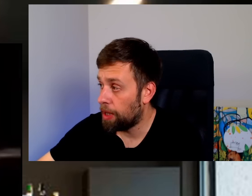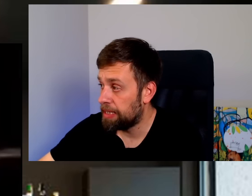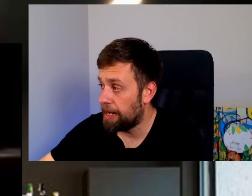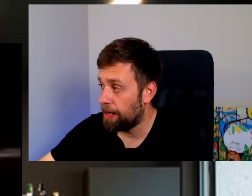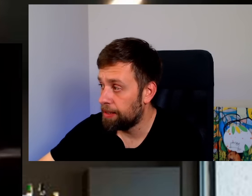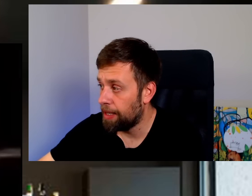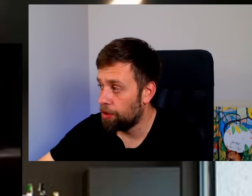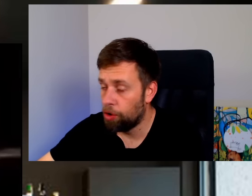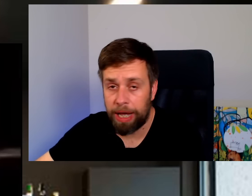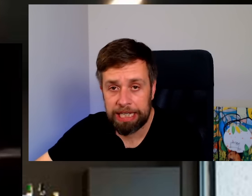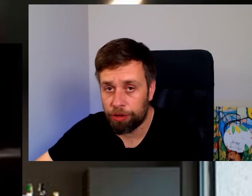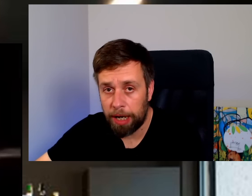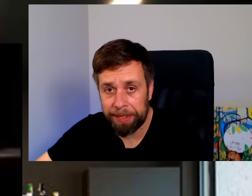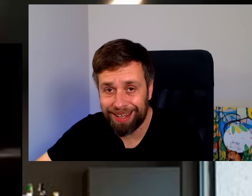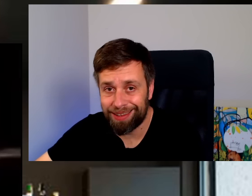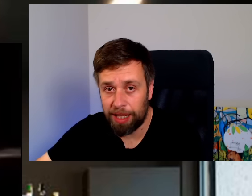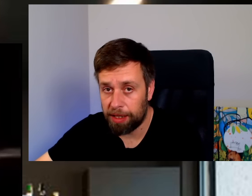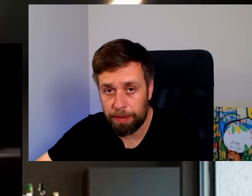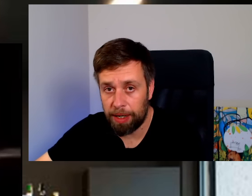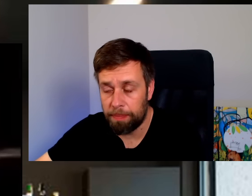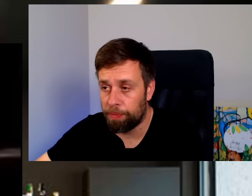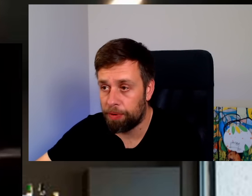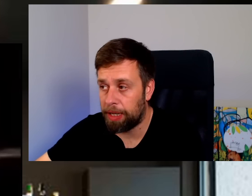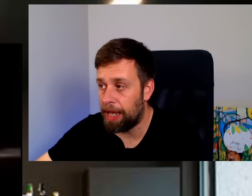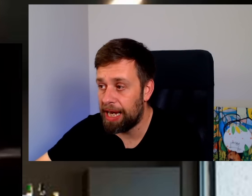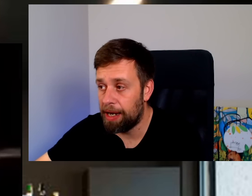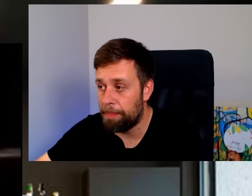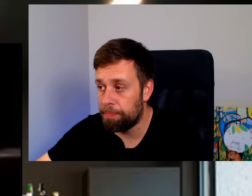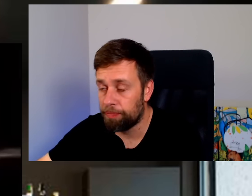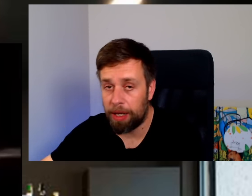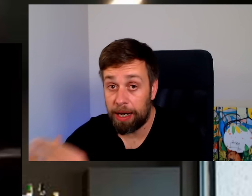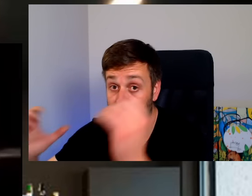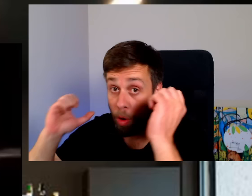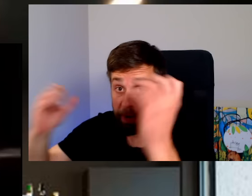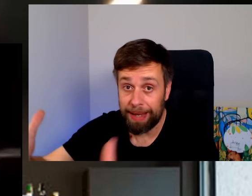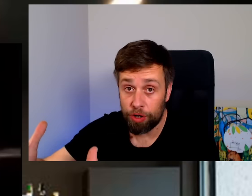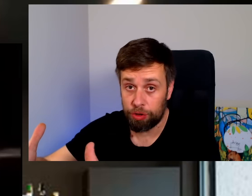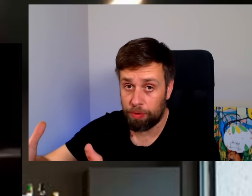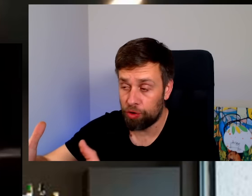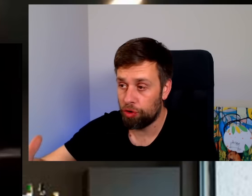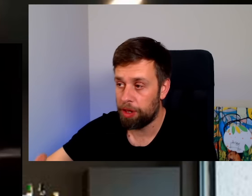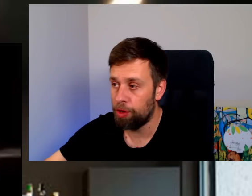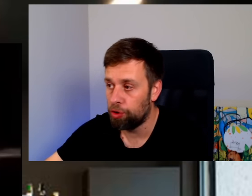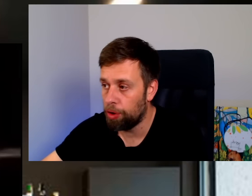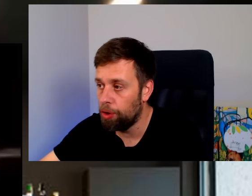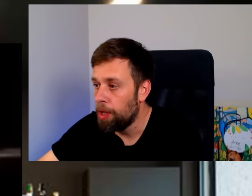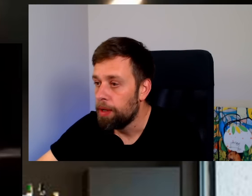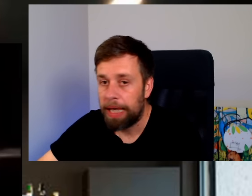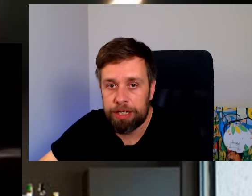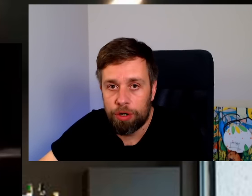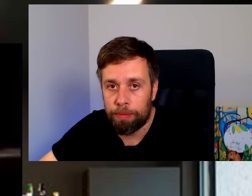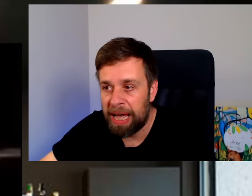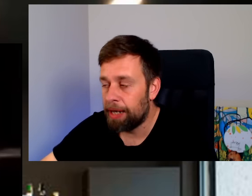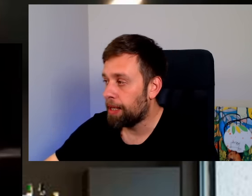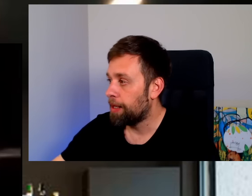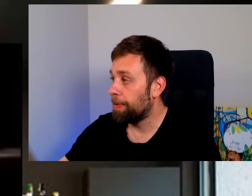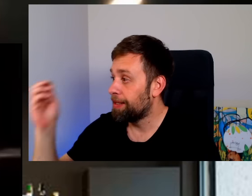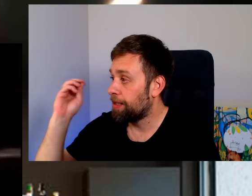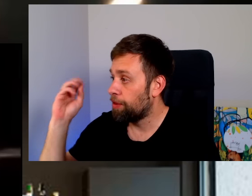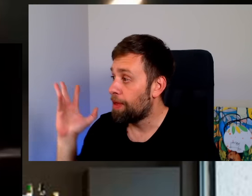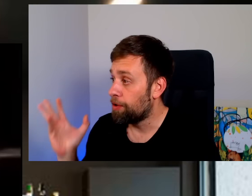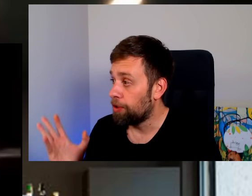esto que están relatando es totalmente entendible Pues porque en la lo primero no cuando sucedió todo es normal